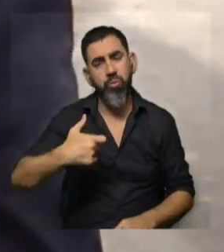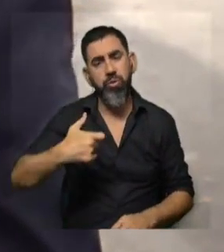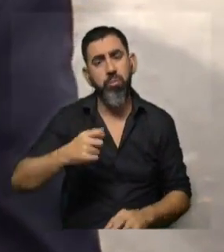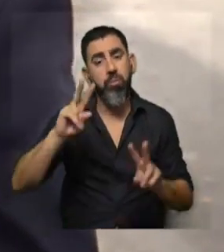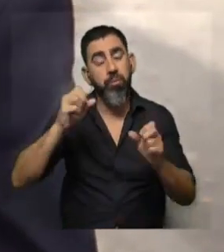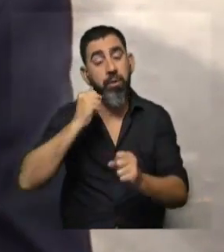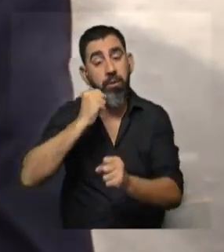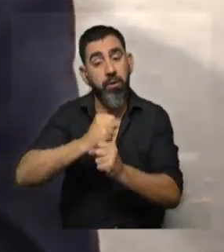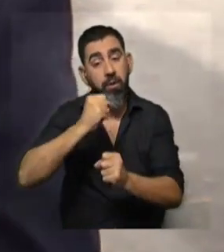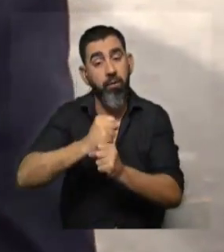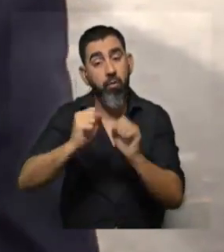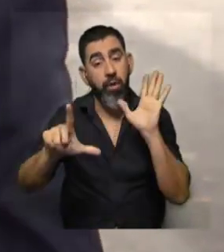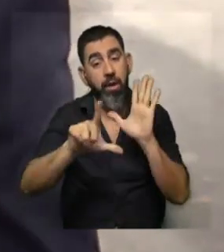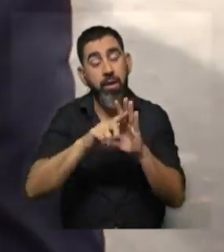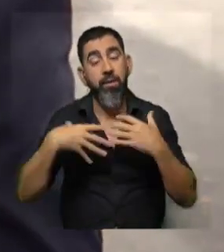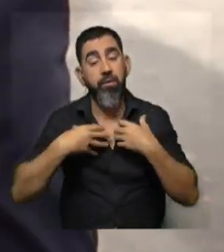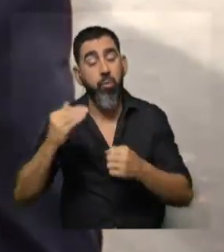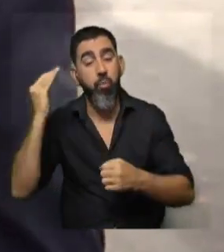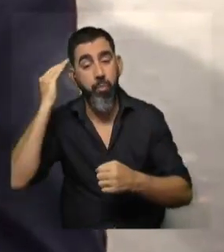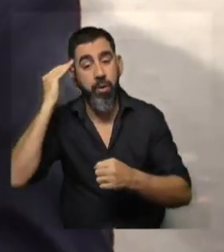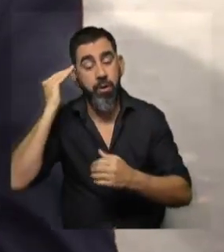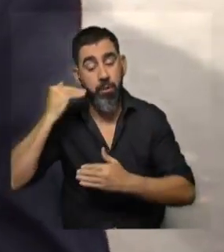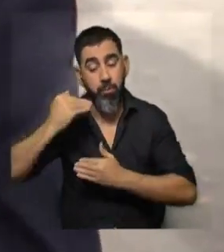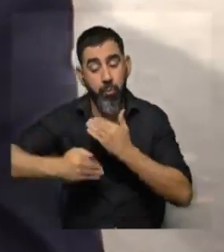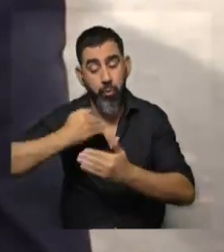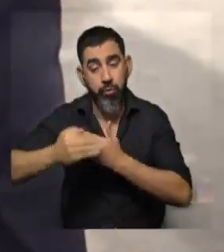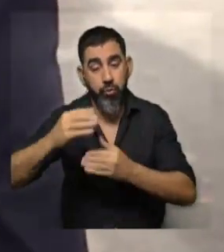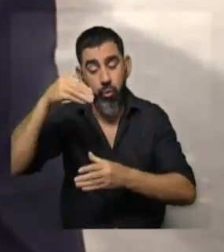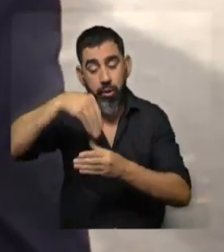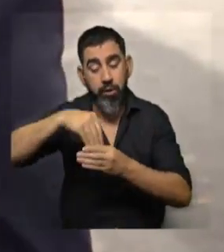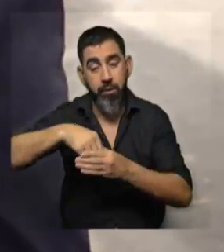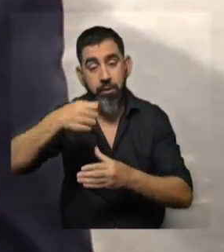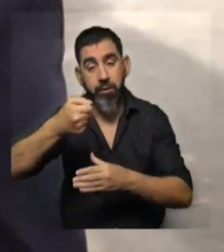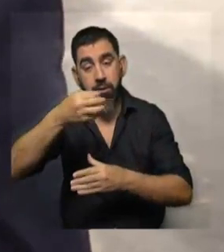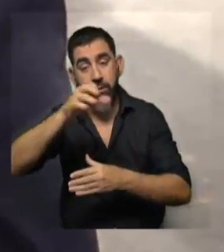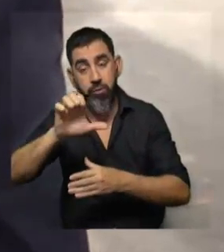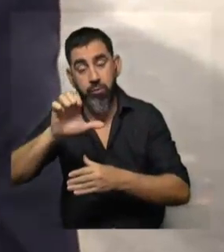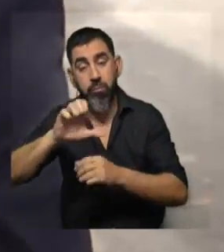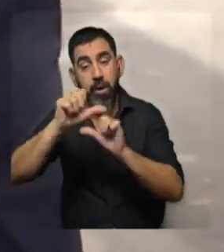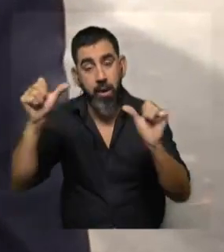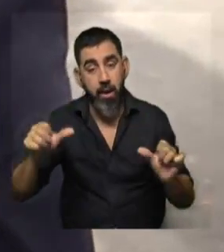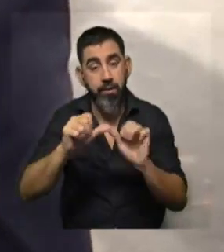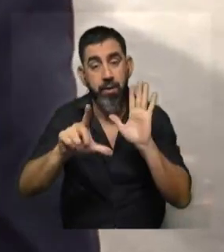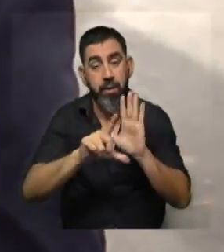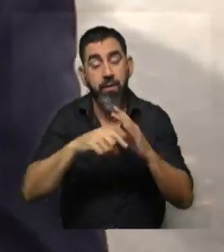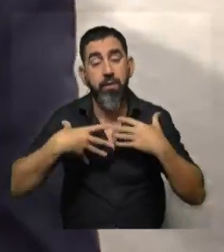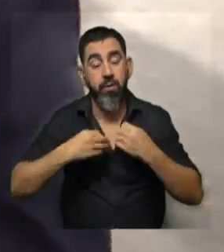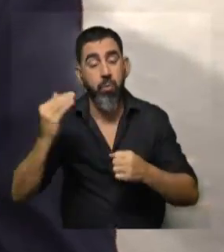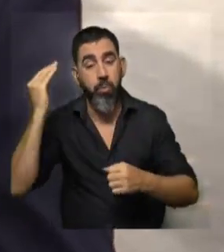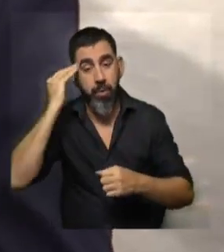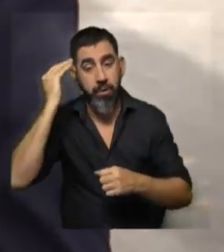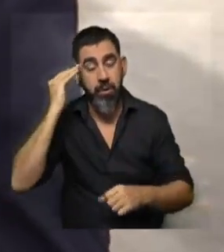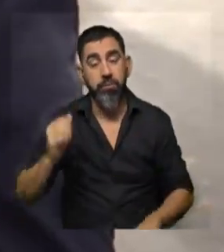es trabajo dentro de la ley de Salud Mental y lo que fue el proceso interno de hace para la aplicación de esta ley de Salud Mental